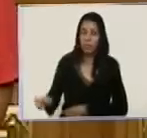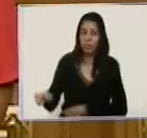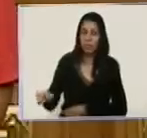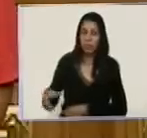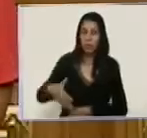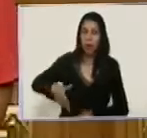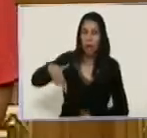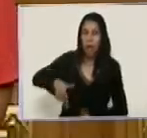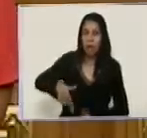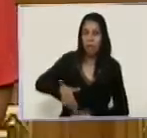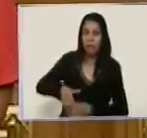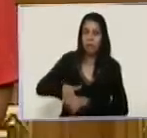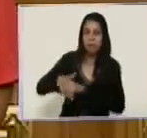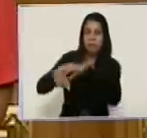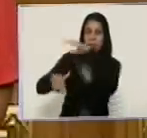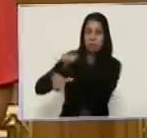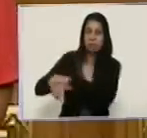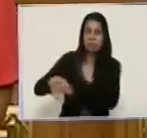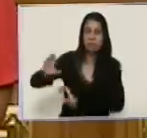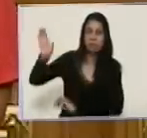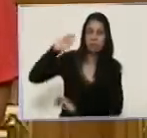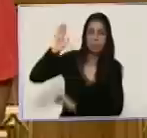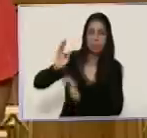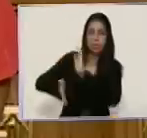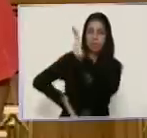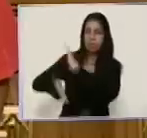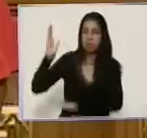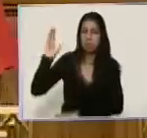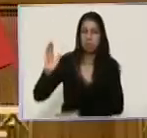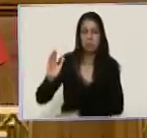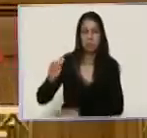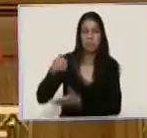me los desarma, me les da plan de machete y me los manda de regreso.